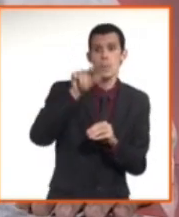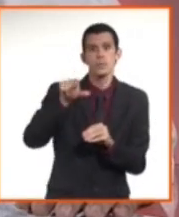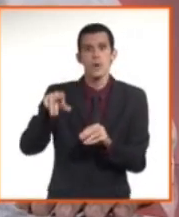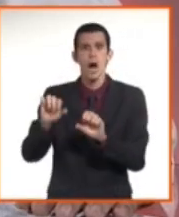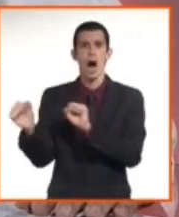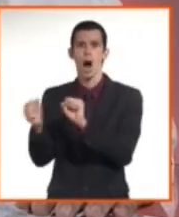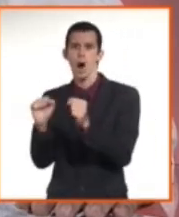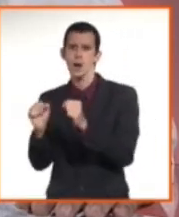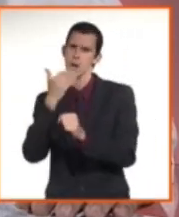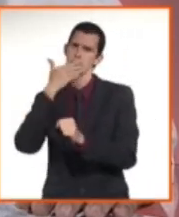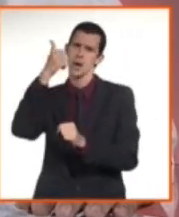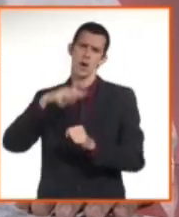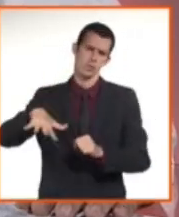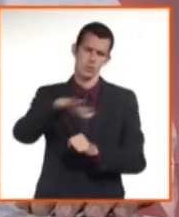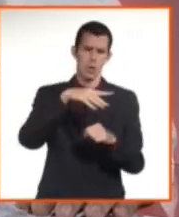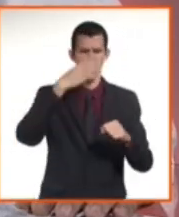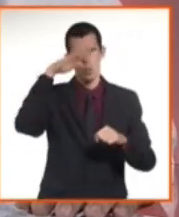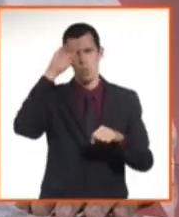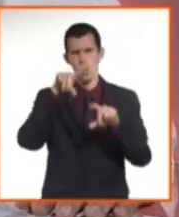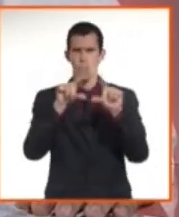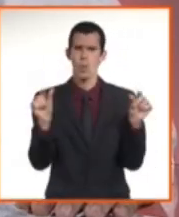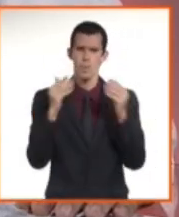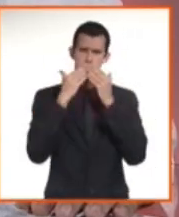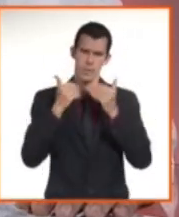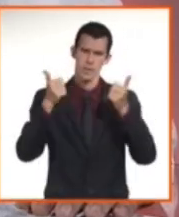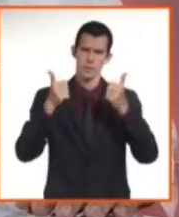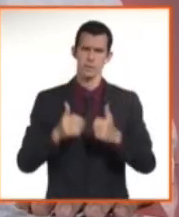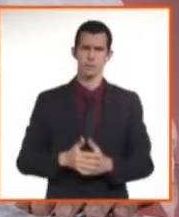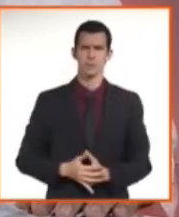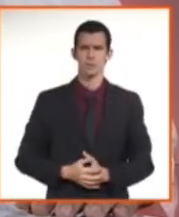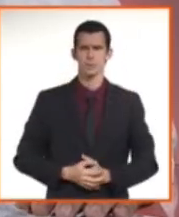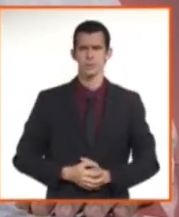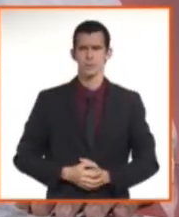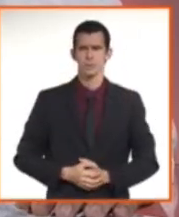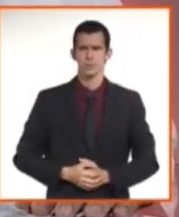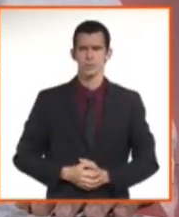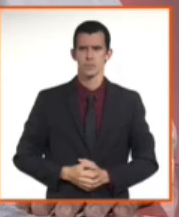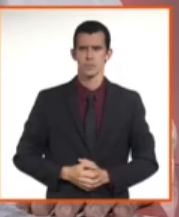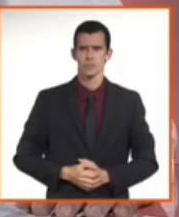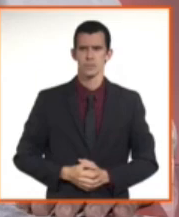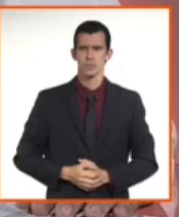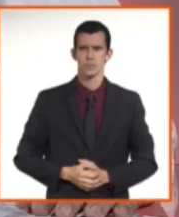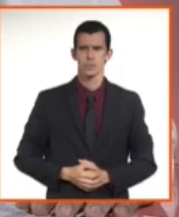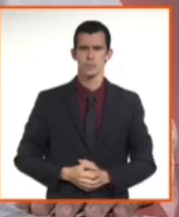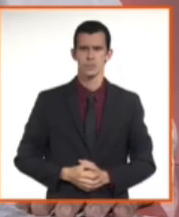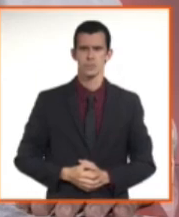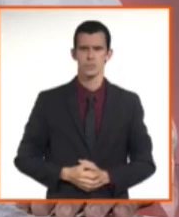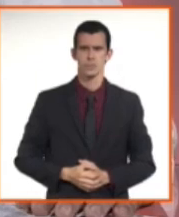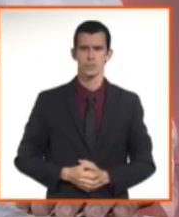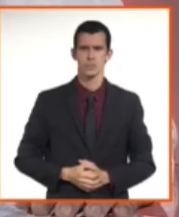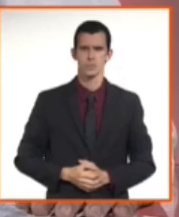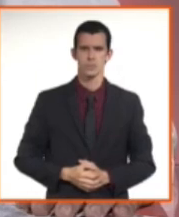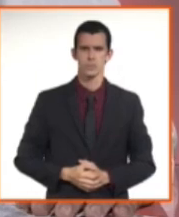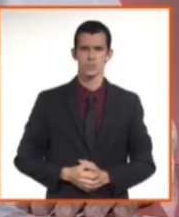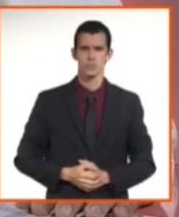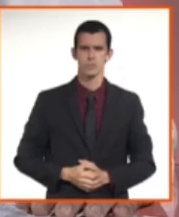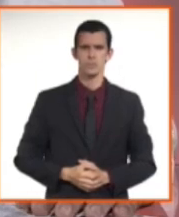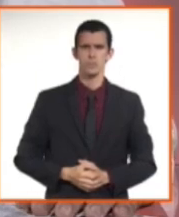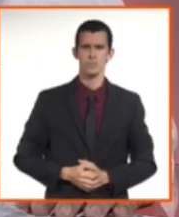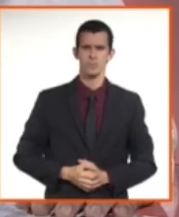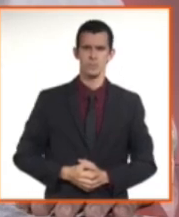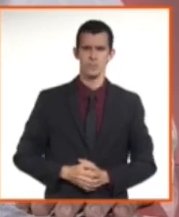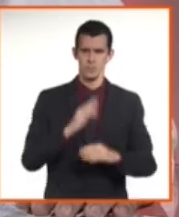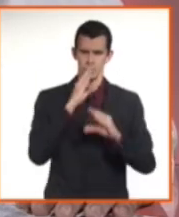va en beneficio de los demás. Por último, reiterar que si hay salidas a esta situación que estamos presentando y que lo vamos a